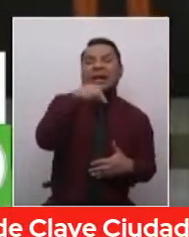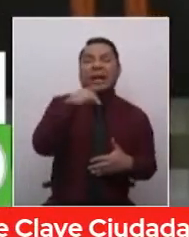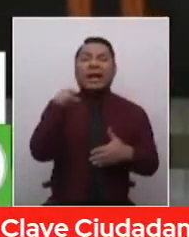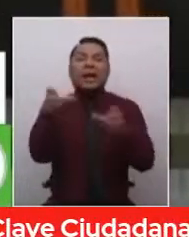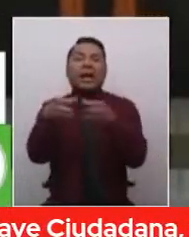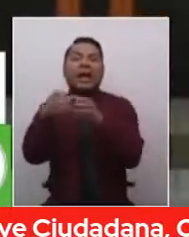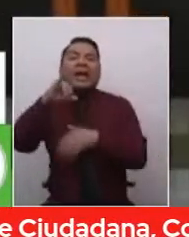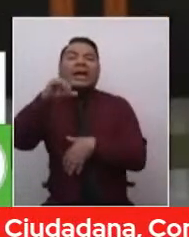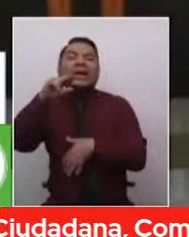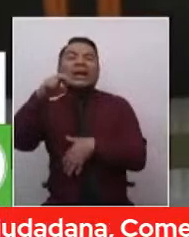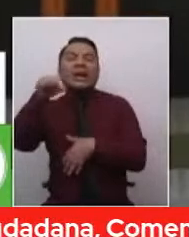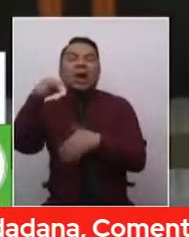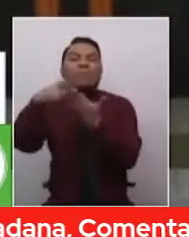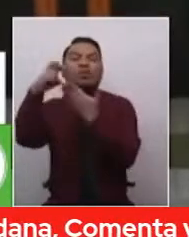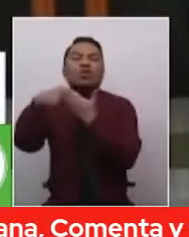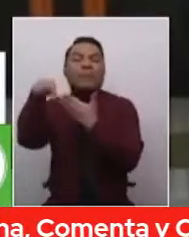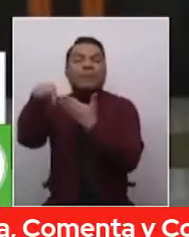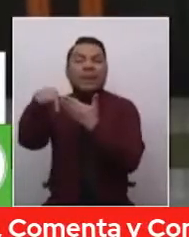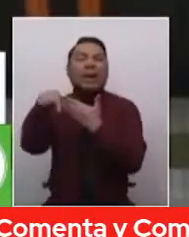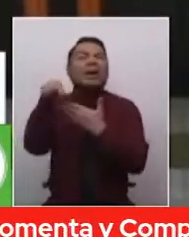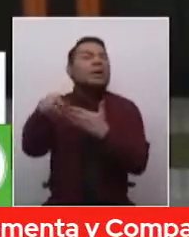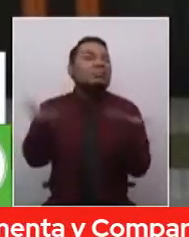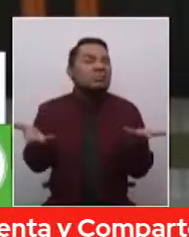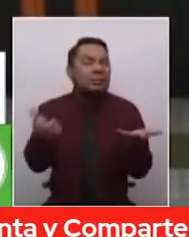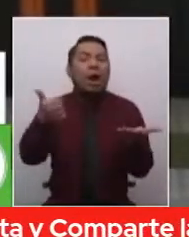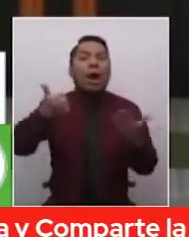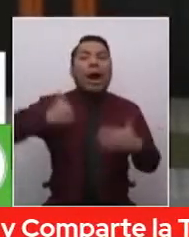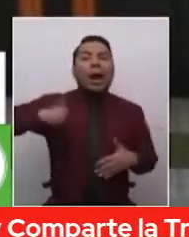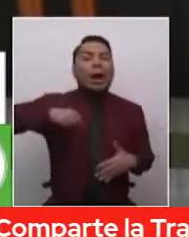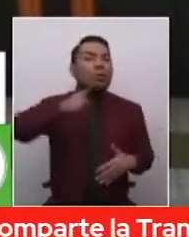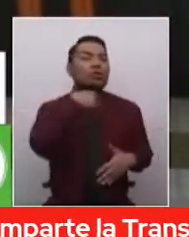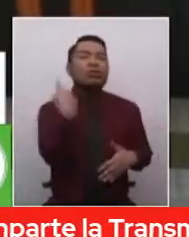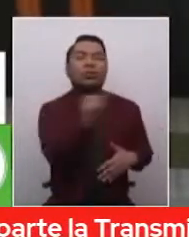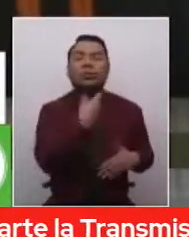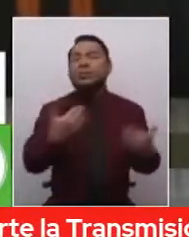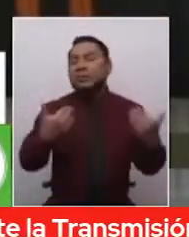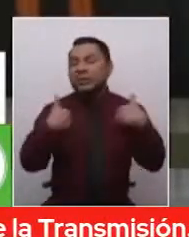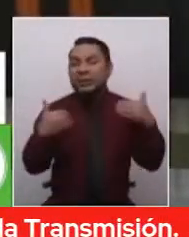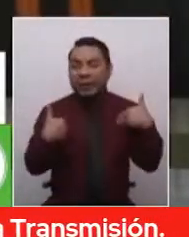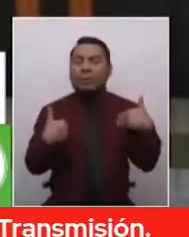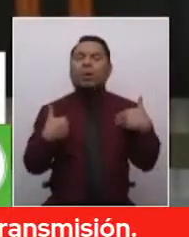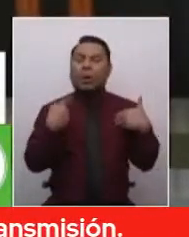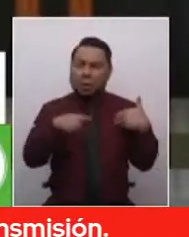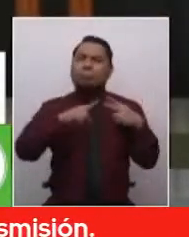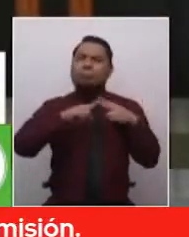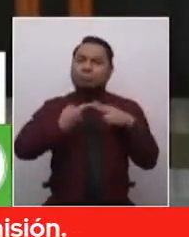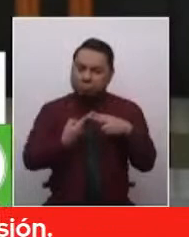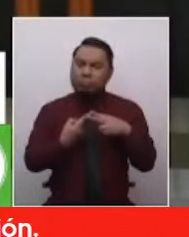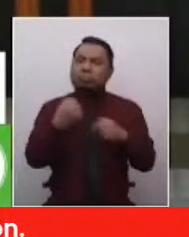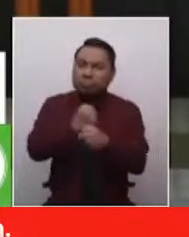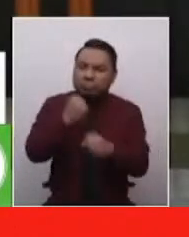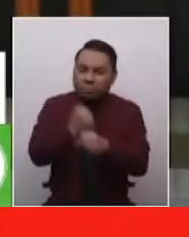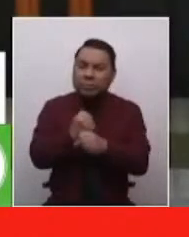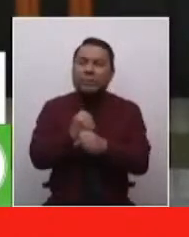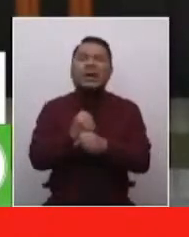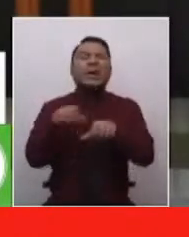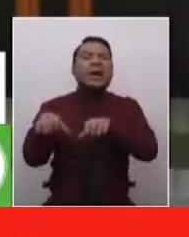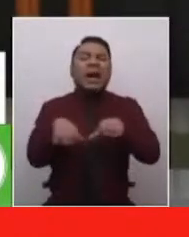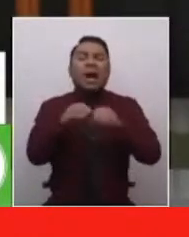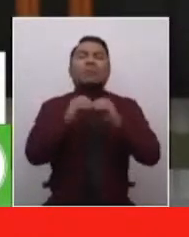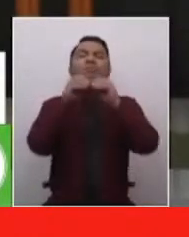SINAGERT, sobre el cual todos los alcaldes tenemos la iniciativa para llevar a cabo